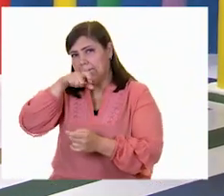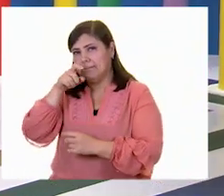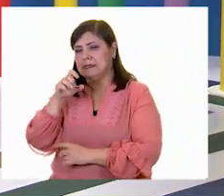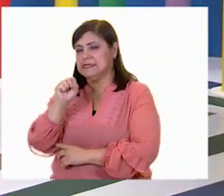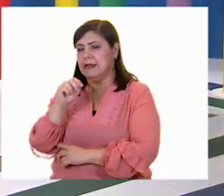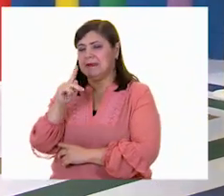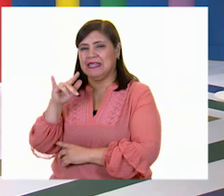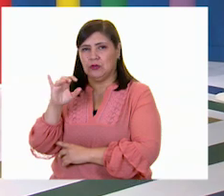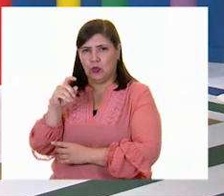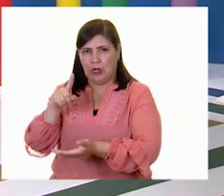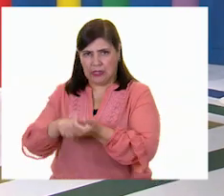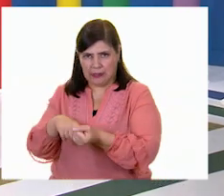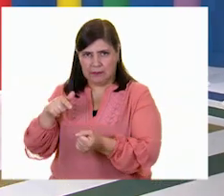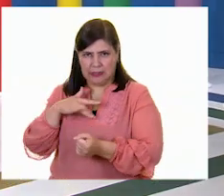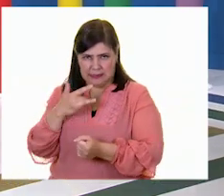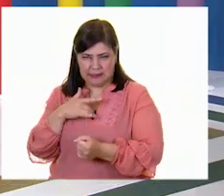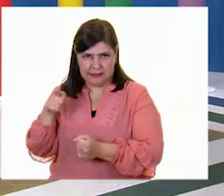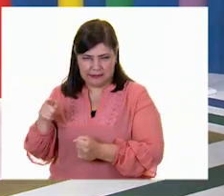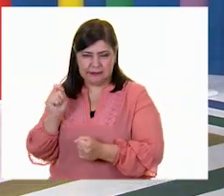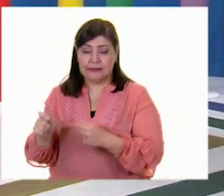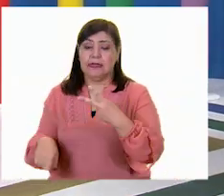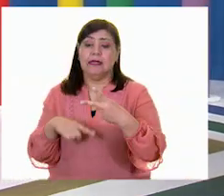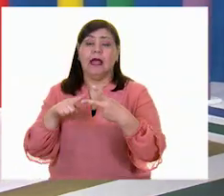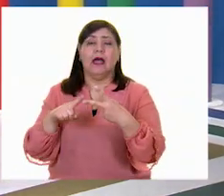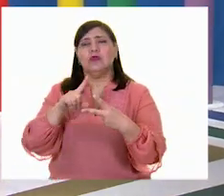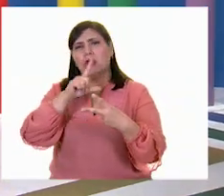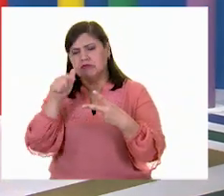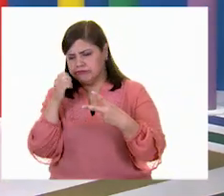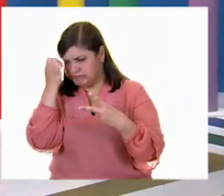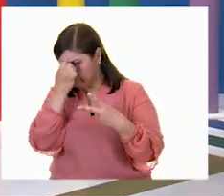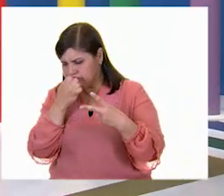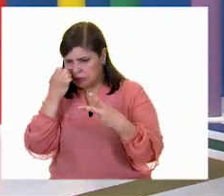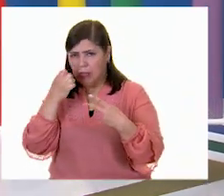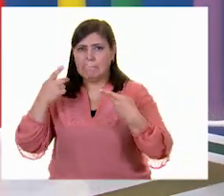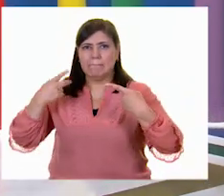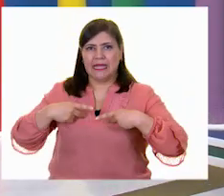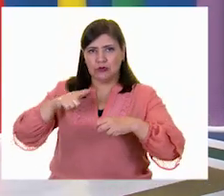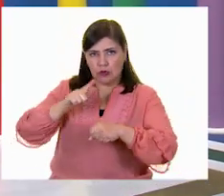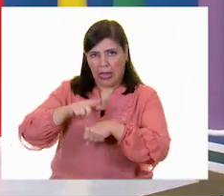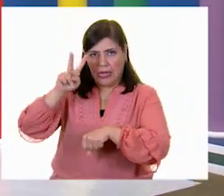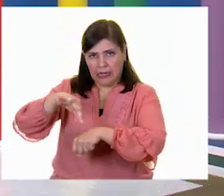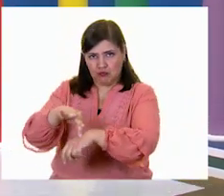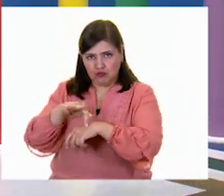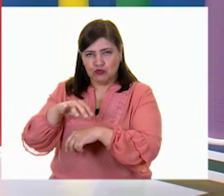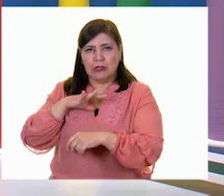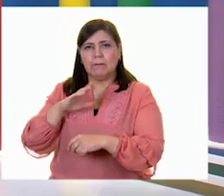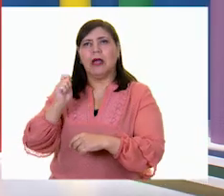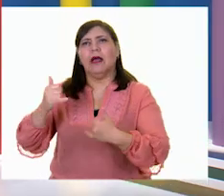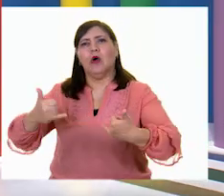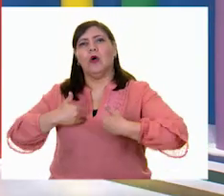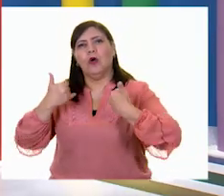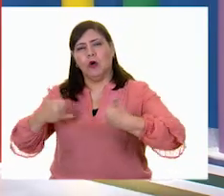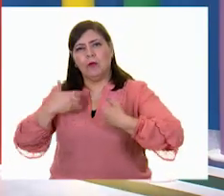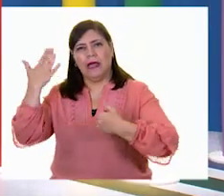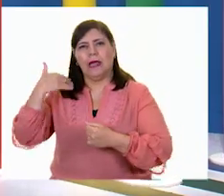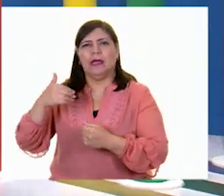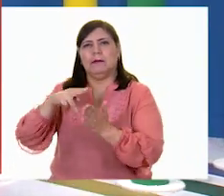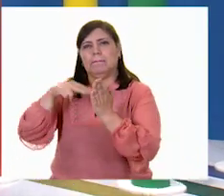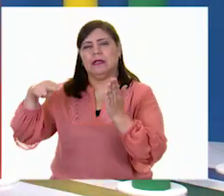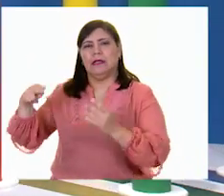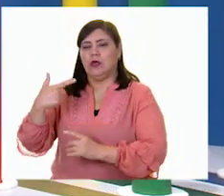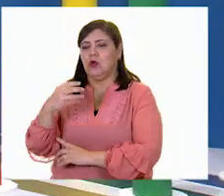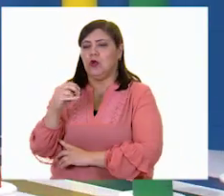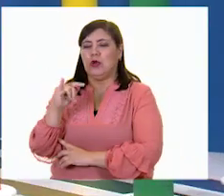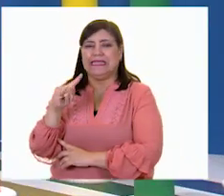de José Joaquín Fernández de Lizardi. Luego, analizamos una carta personal real vinculada con la juventud del pintor Francisco Goitia